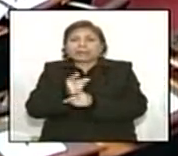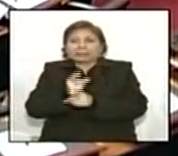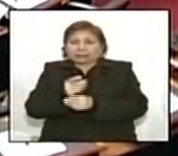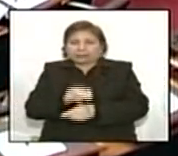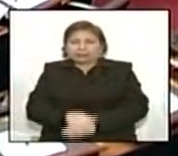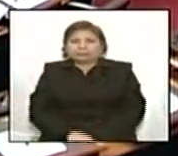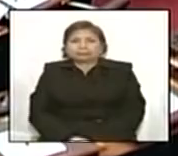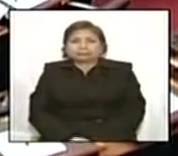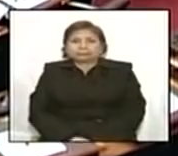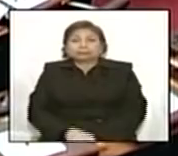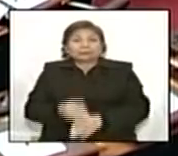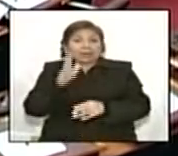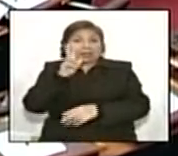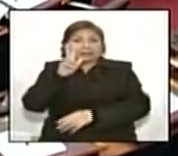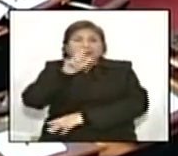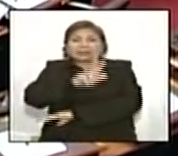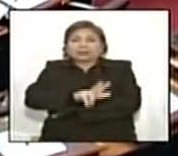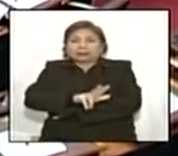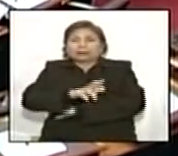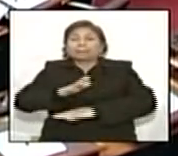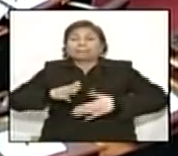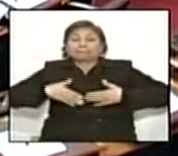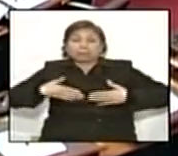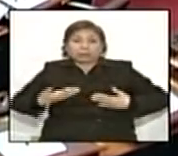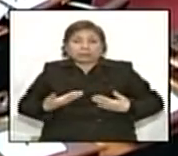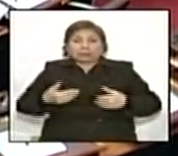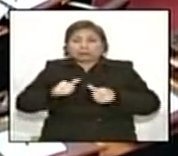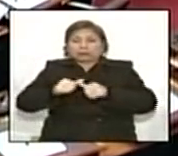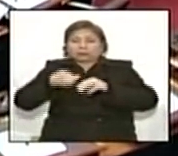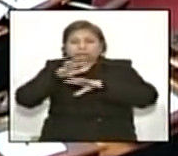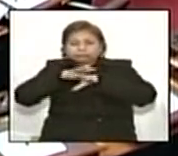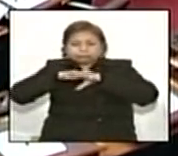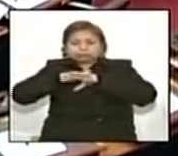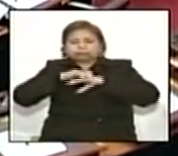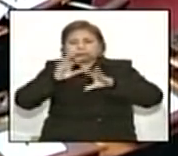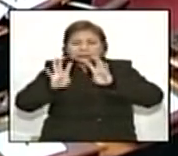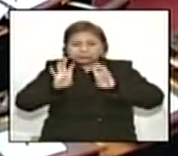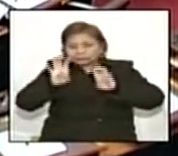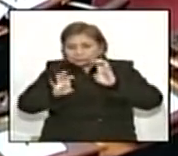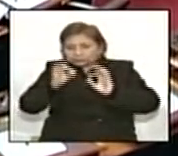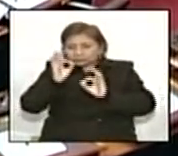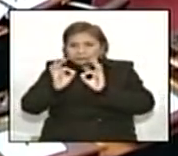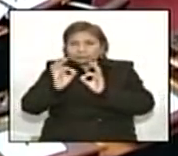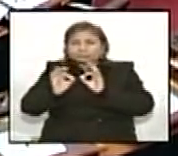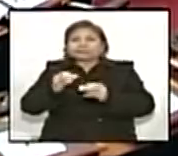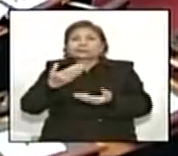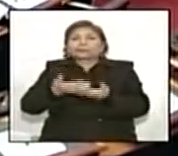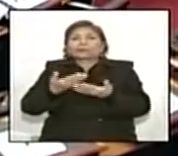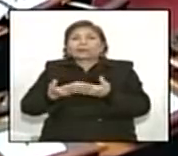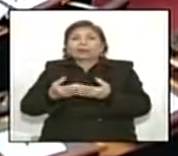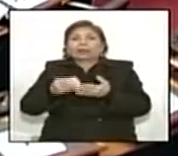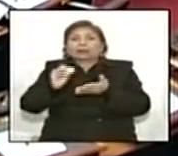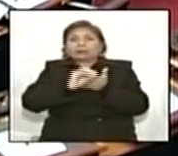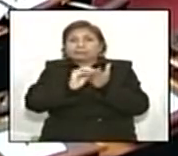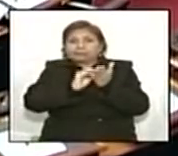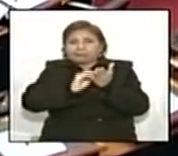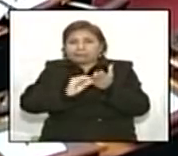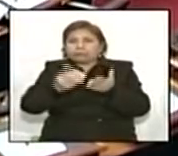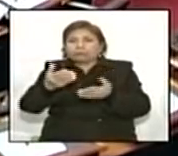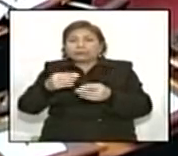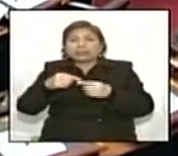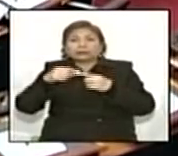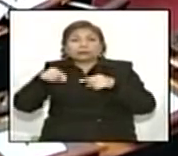no es algo que creo yo que quede tan claro todavía. Y además, en caso el poder quede todo en manos del Congreso, ya no sabemos qué podría